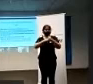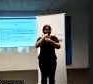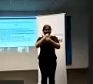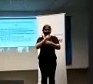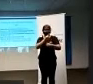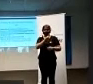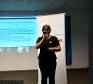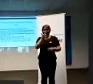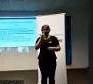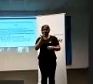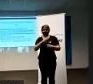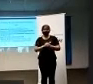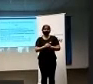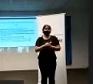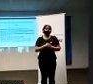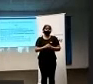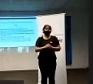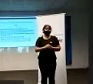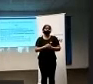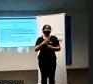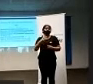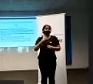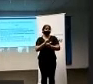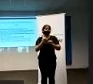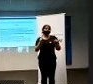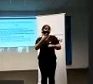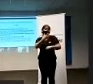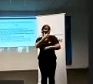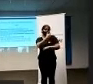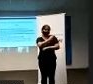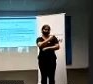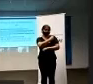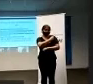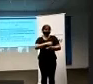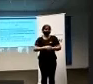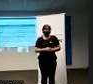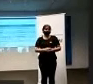y también fue aprobada para uso de emergencia por la OMS. Siguiente.